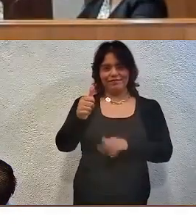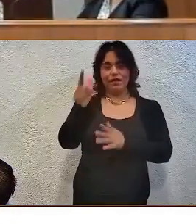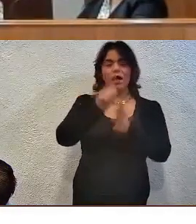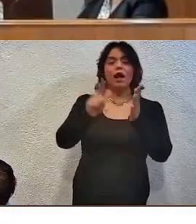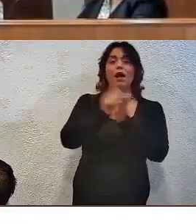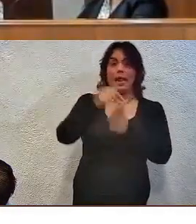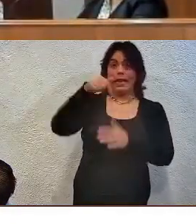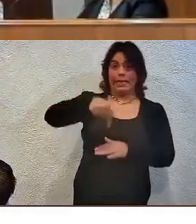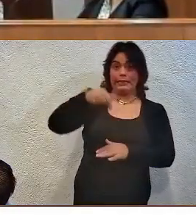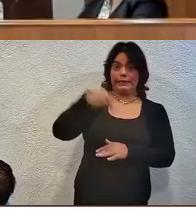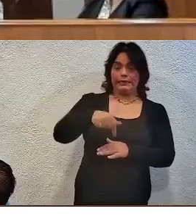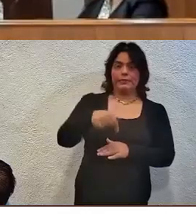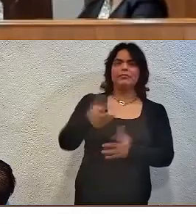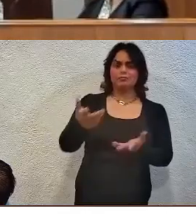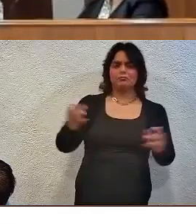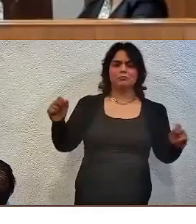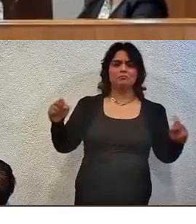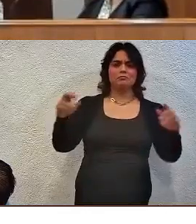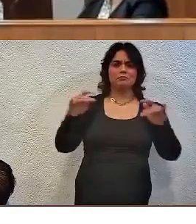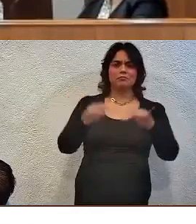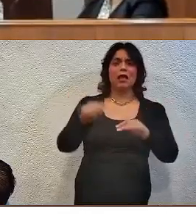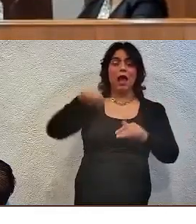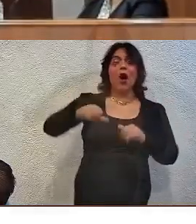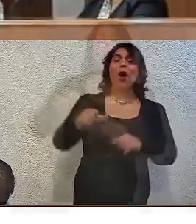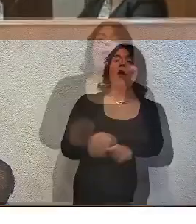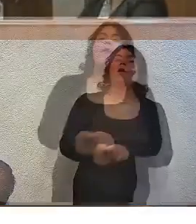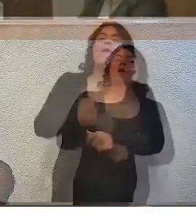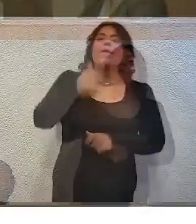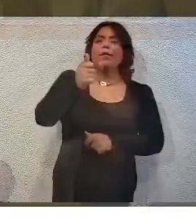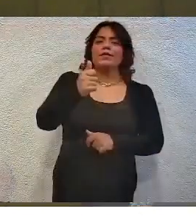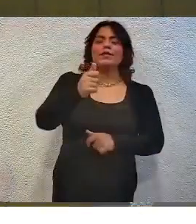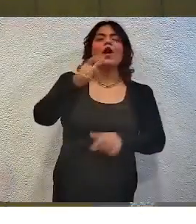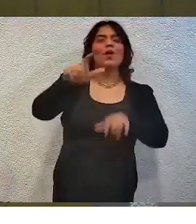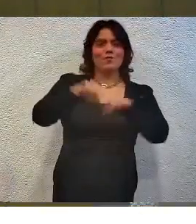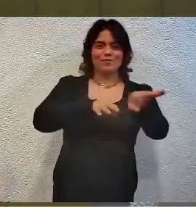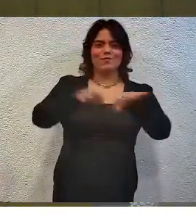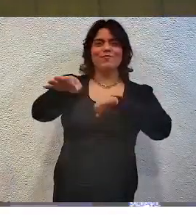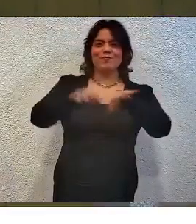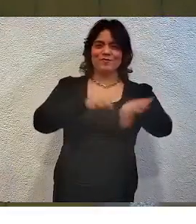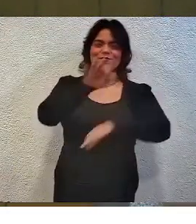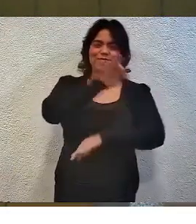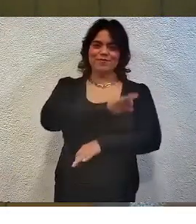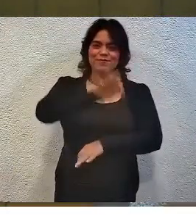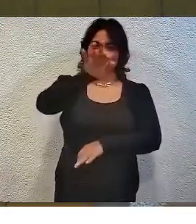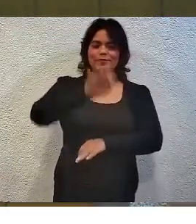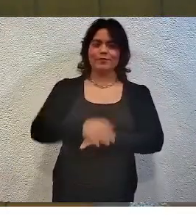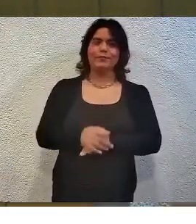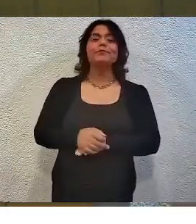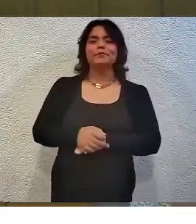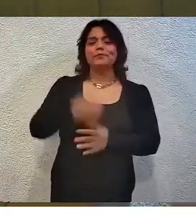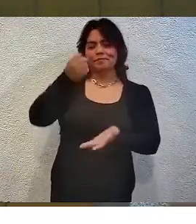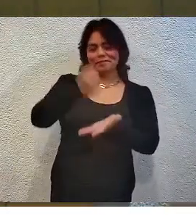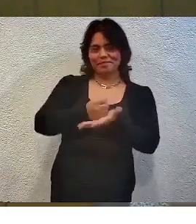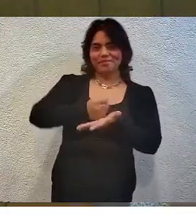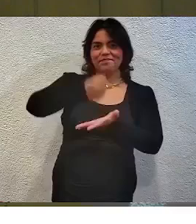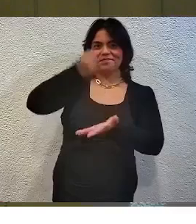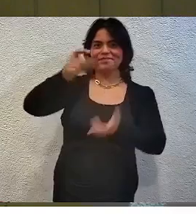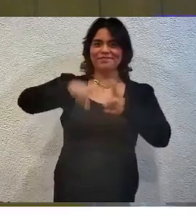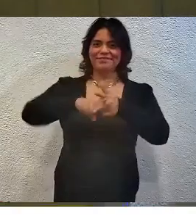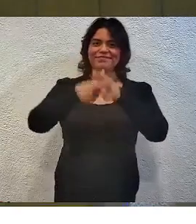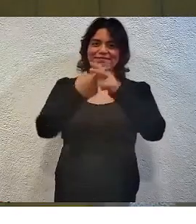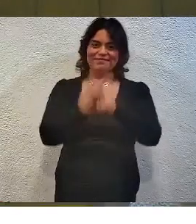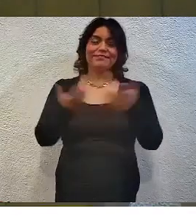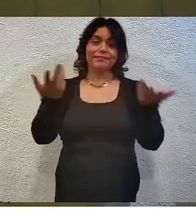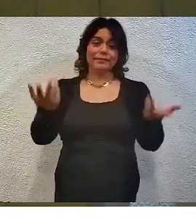Tribunal, existe quórum legal para sesionar válidamente. Gracias, secretario general. En consecuencia, se declara abierta la presente sesión de